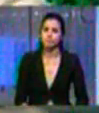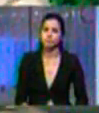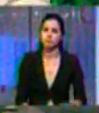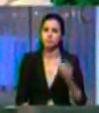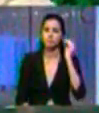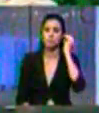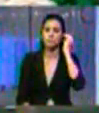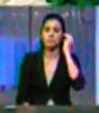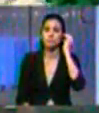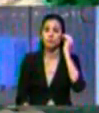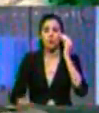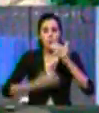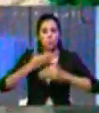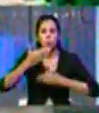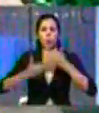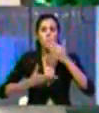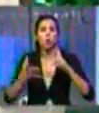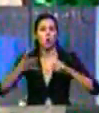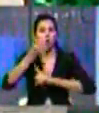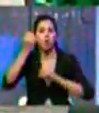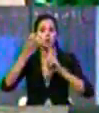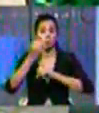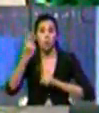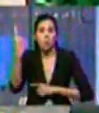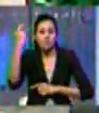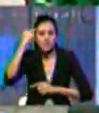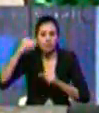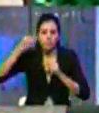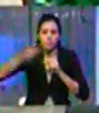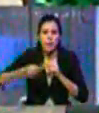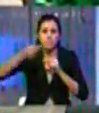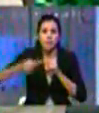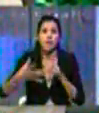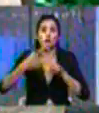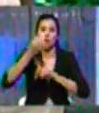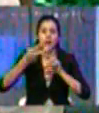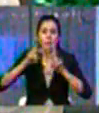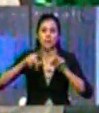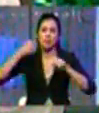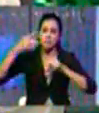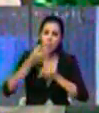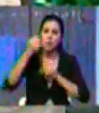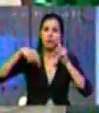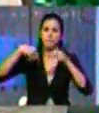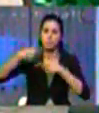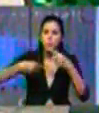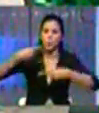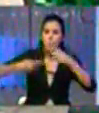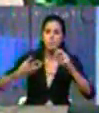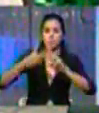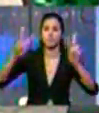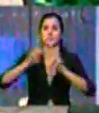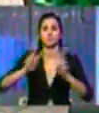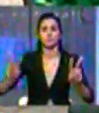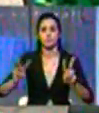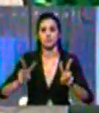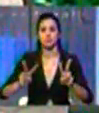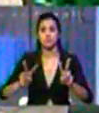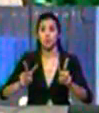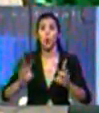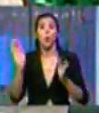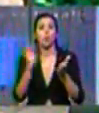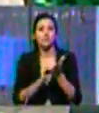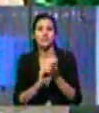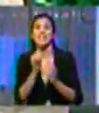Para que vayamos ganando la paz todos los días. Y un elemento clave de ganar la paz es restituir la autoridad del